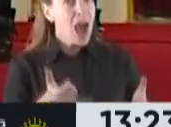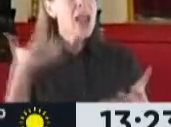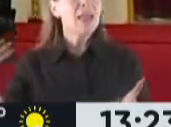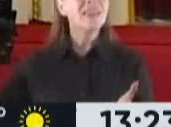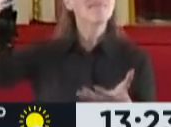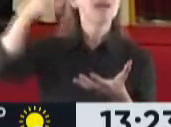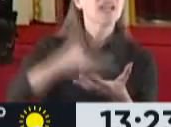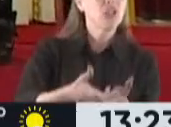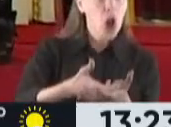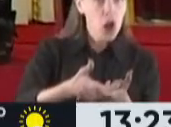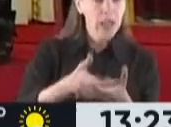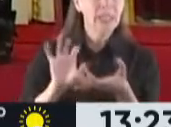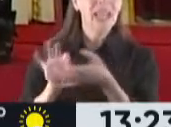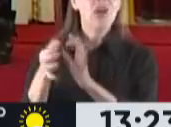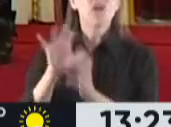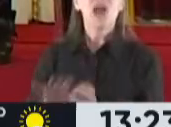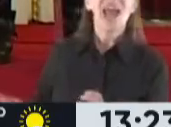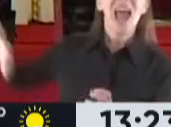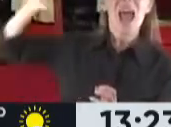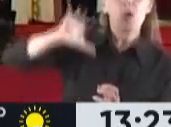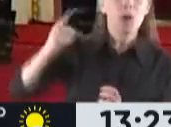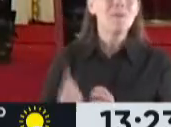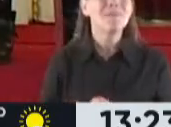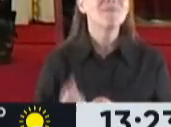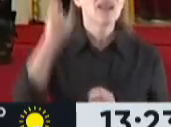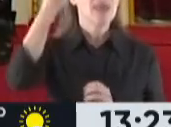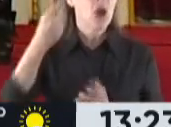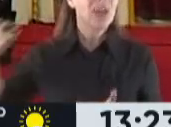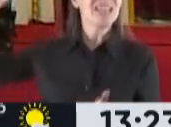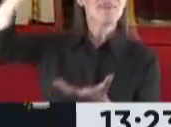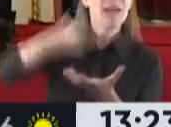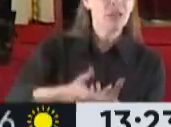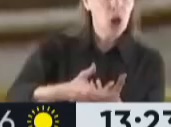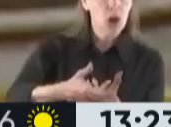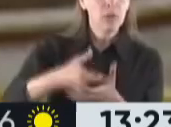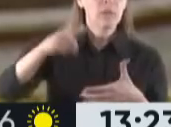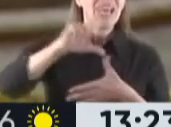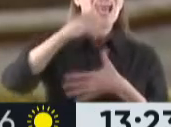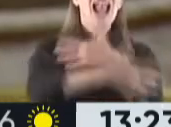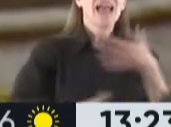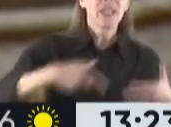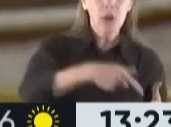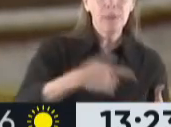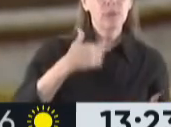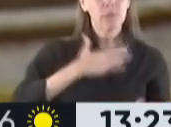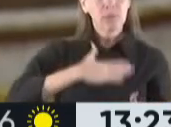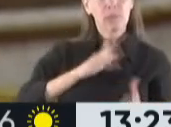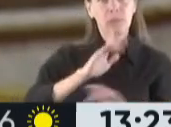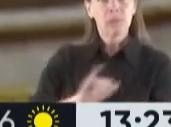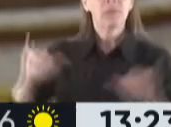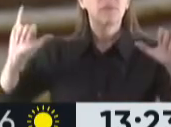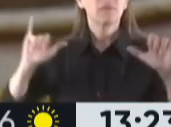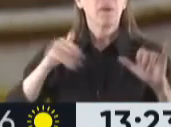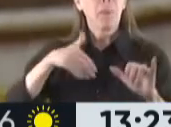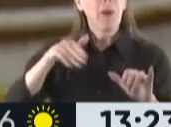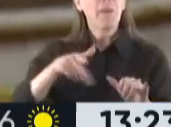de gran calado. La Unión Europea es el inversor número uno en la región y me alegro por decirles que vamos a aumentar